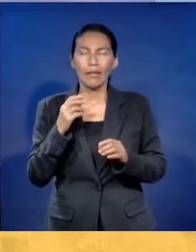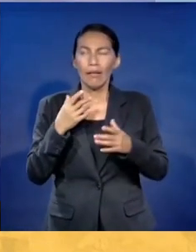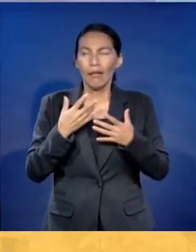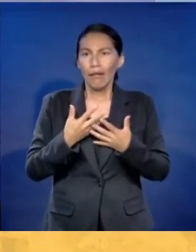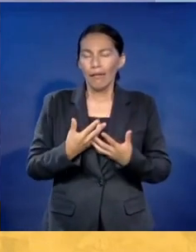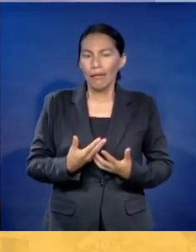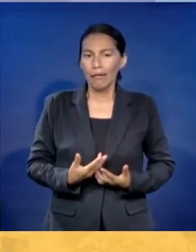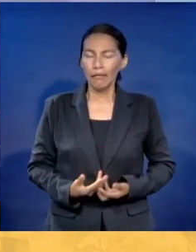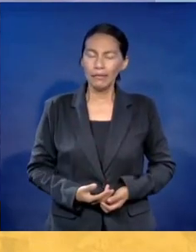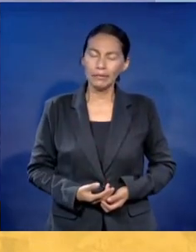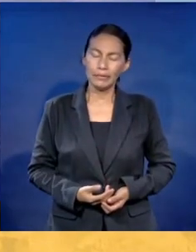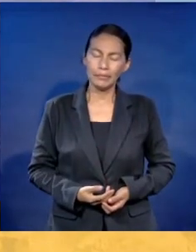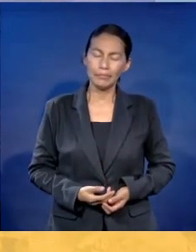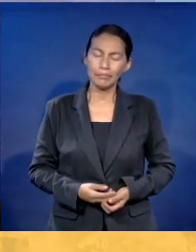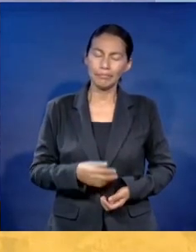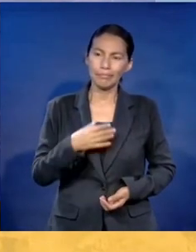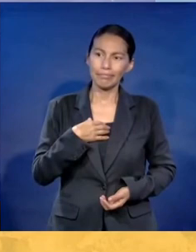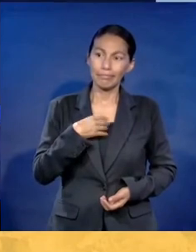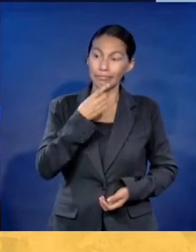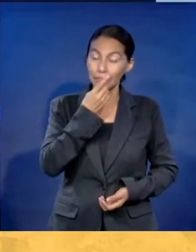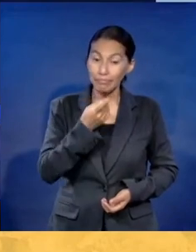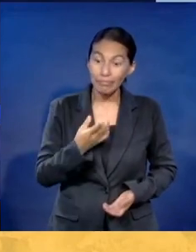ya dígame